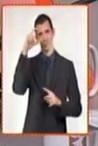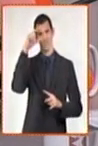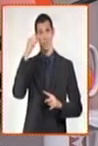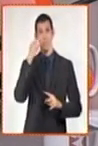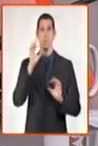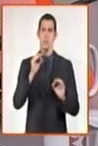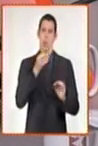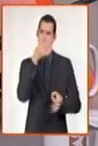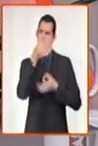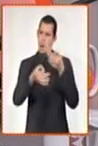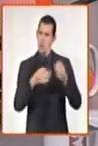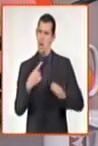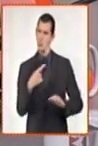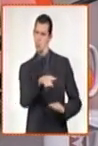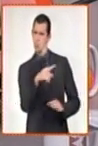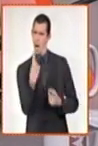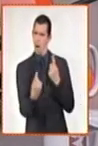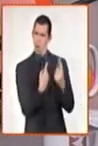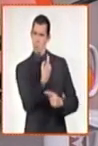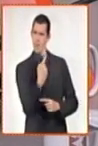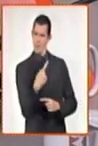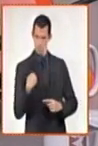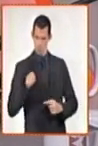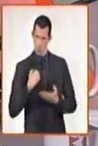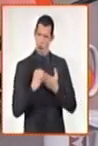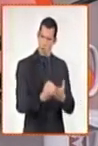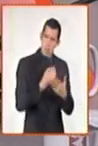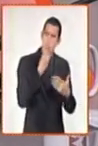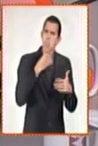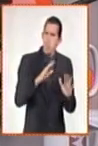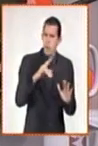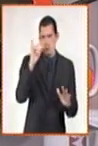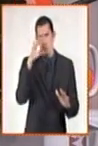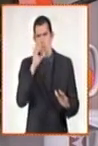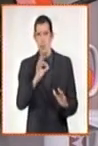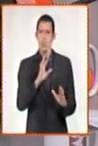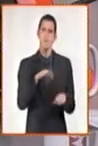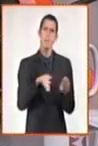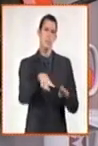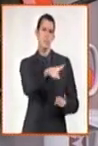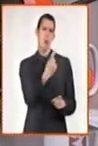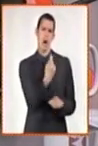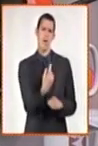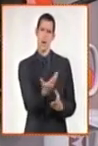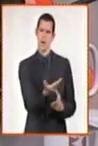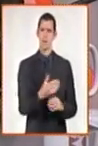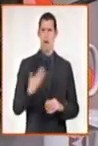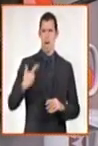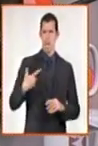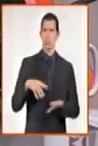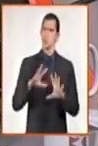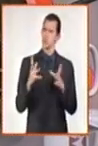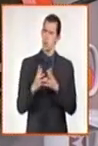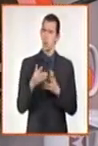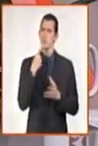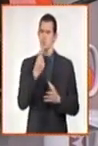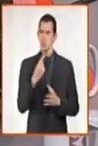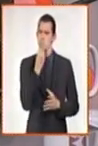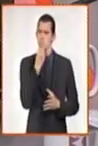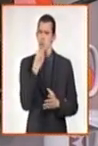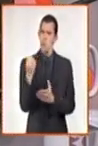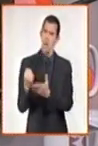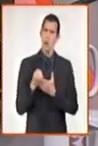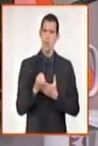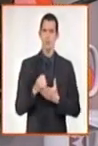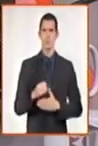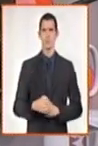necesitaba. Y también hay declaraciones hoy desde la Argentina, pues, hablando de ayuda solidaria a nuestro país. De la que ha llegado,